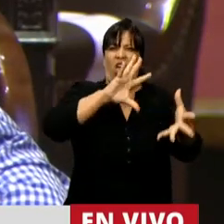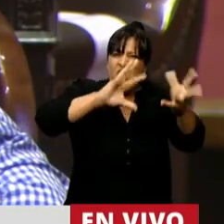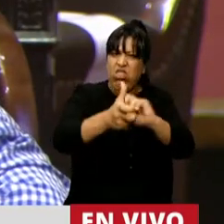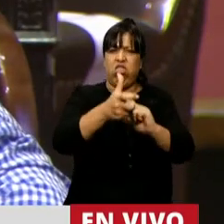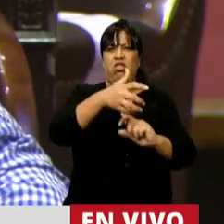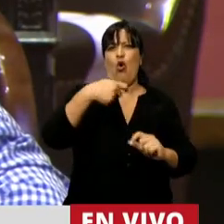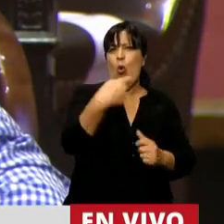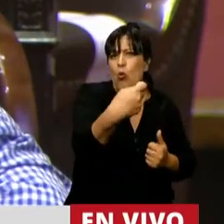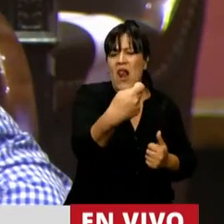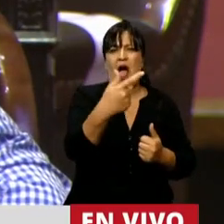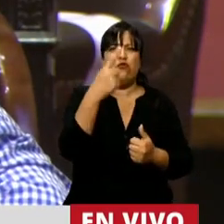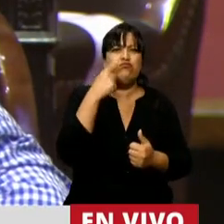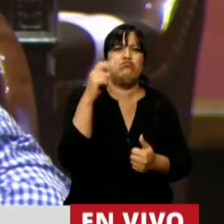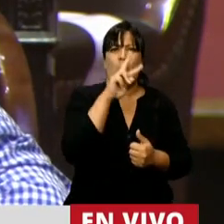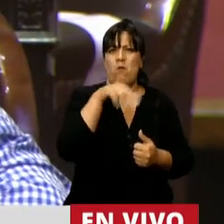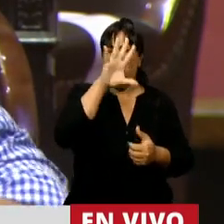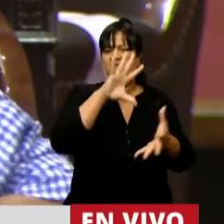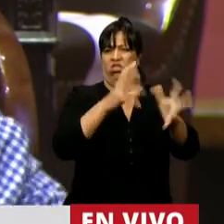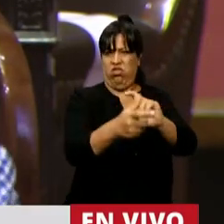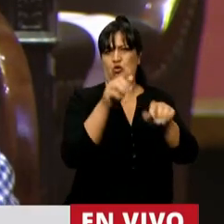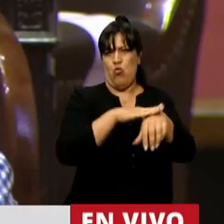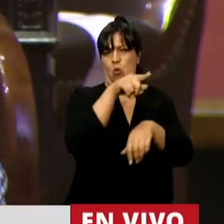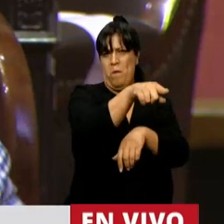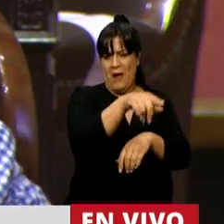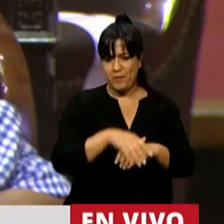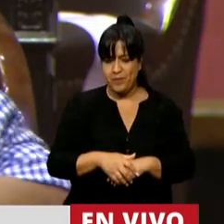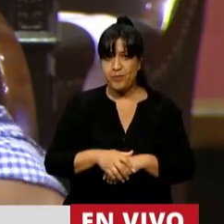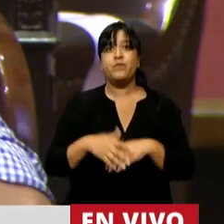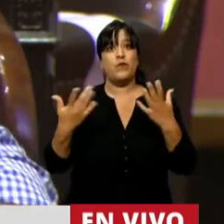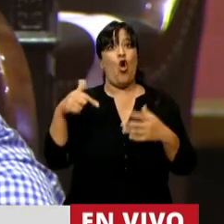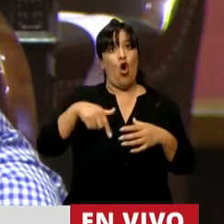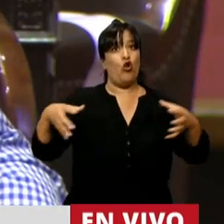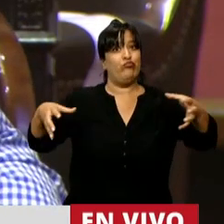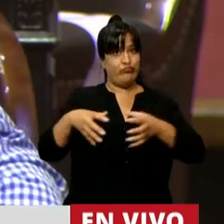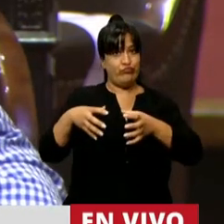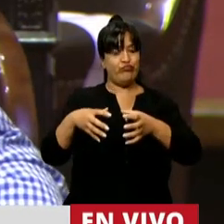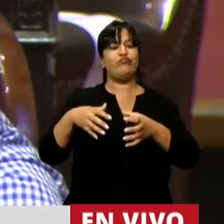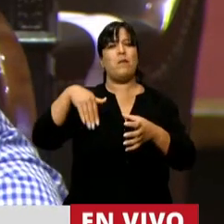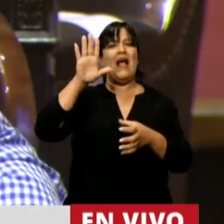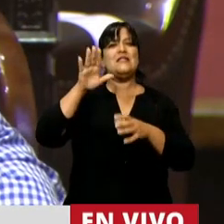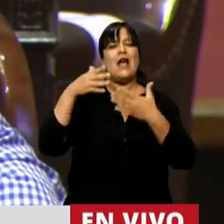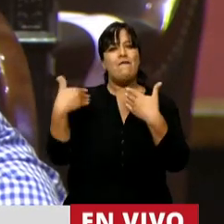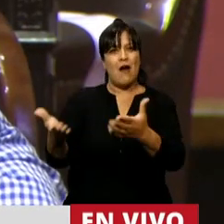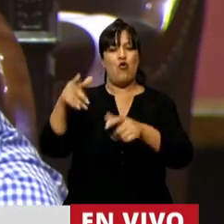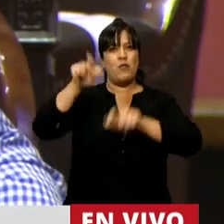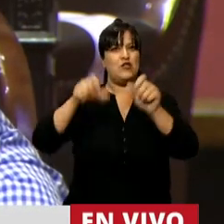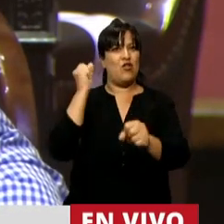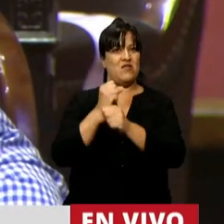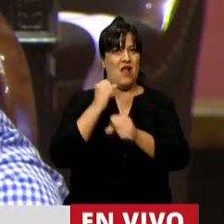sectores de los jubilados y las jubiladas. Por eso hoy integro la Corriente Federal de los Trabajadores, la cual